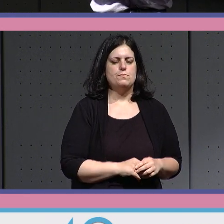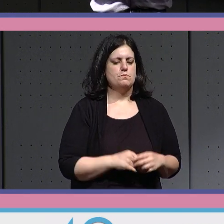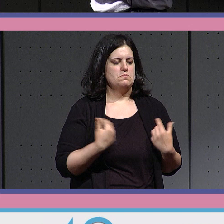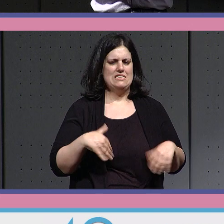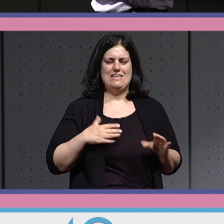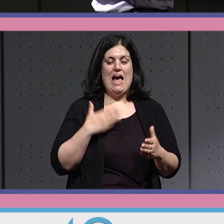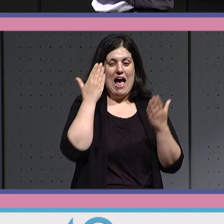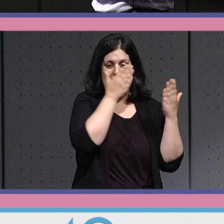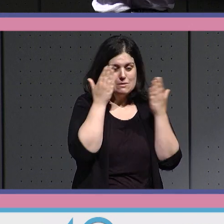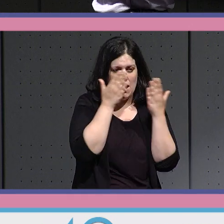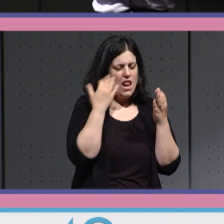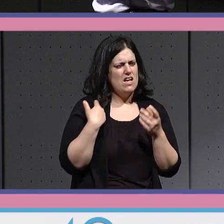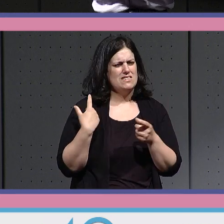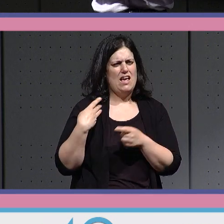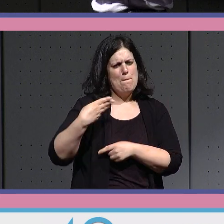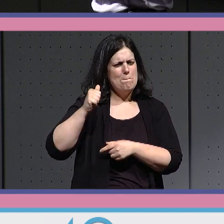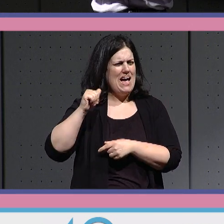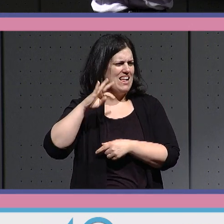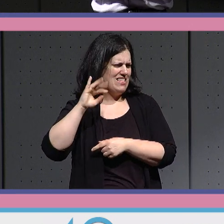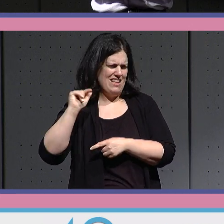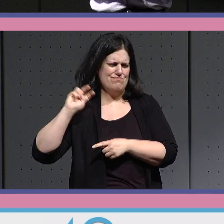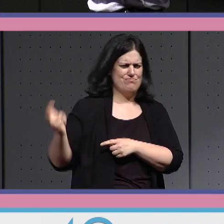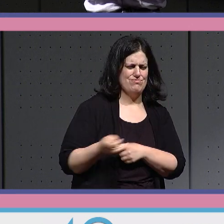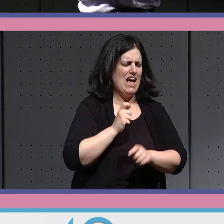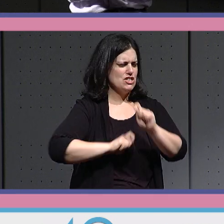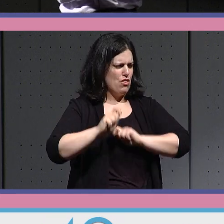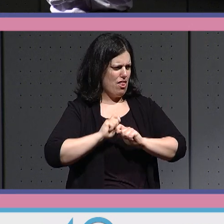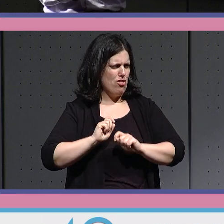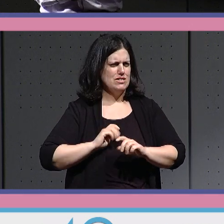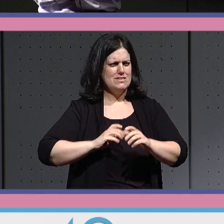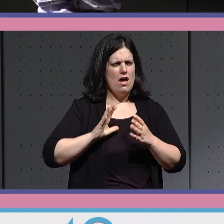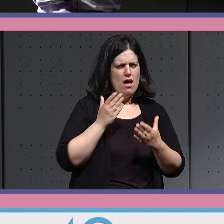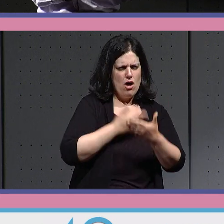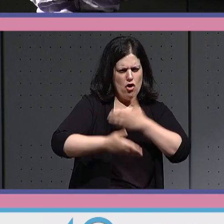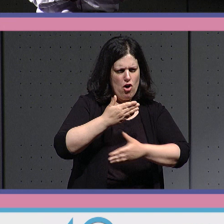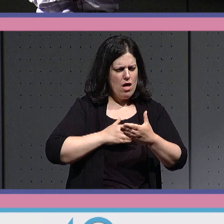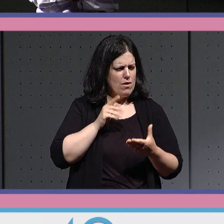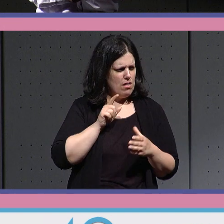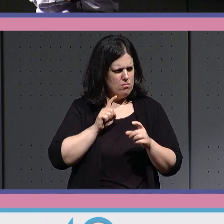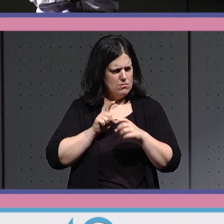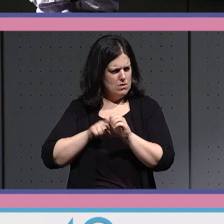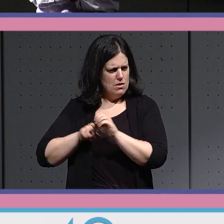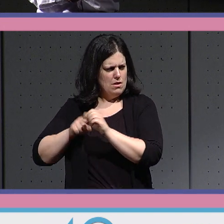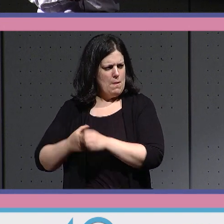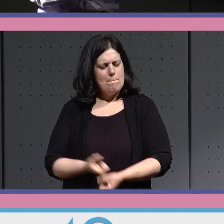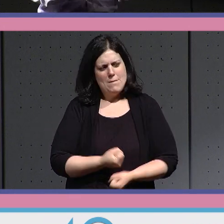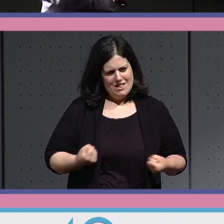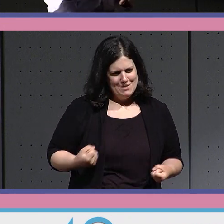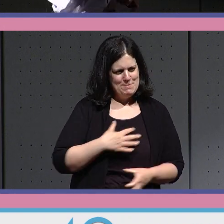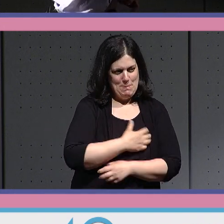de Aspanáes, Bata y todas las asociaciones gallegas, montones de gente que yo lo agradecí